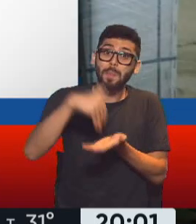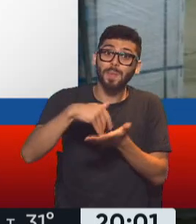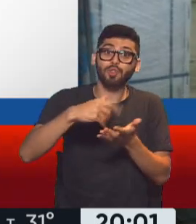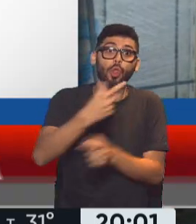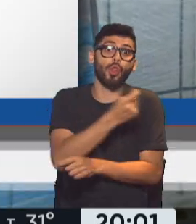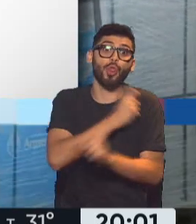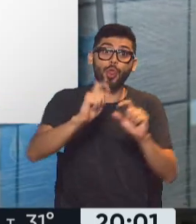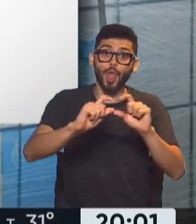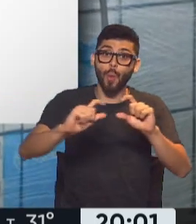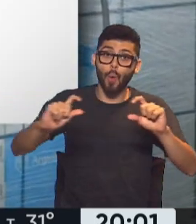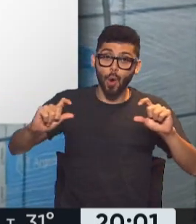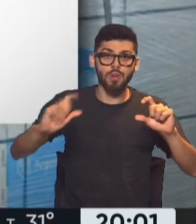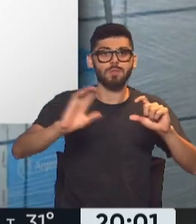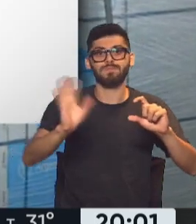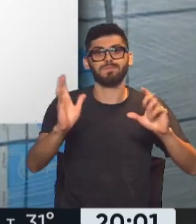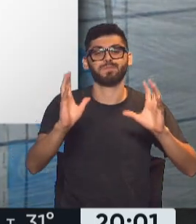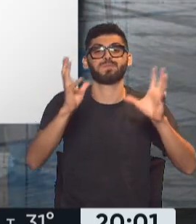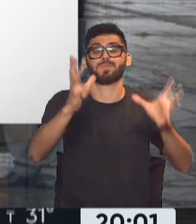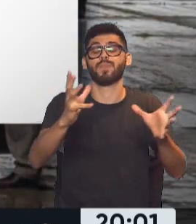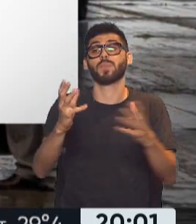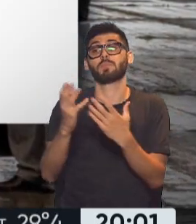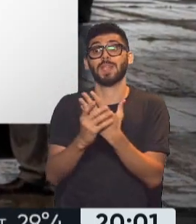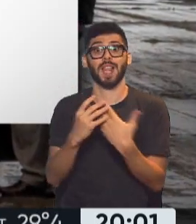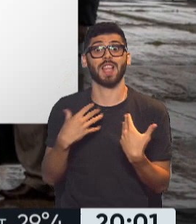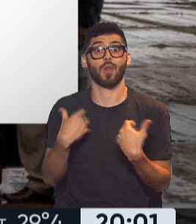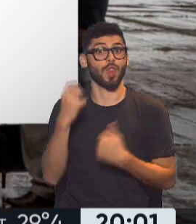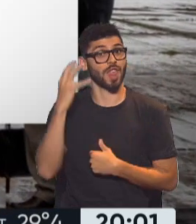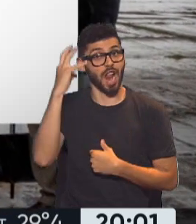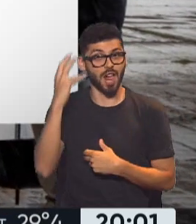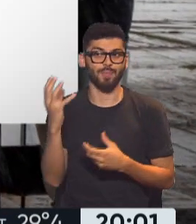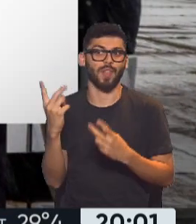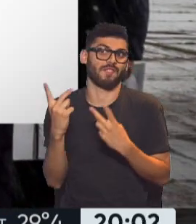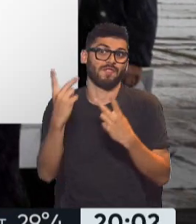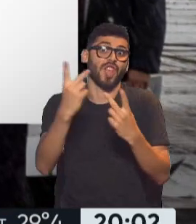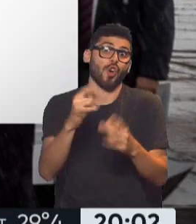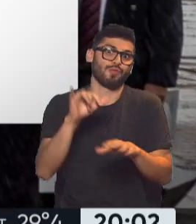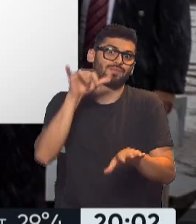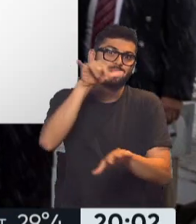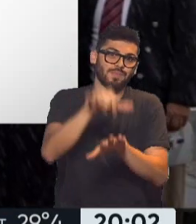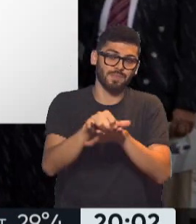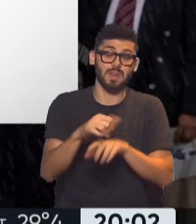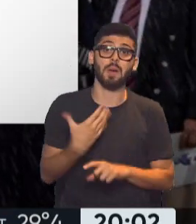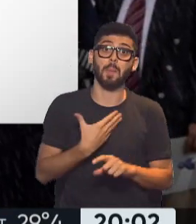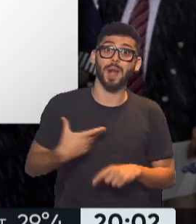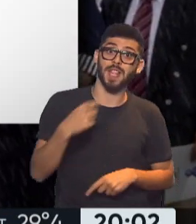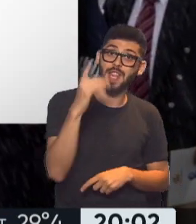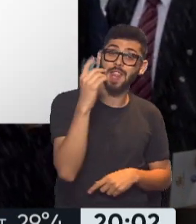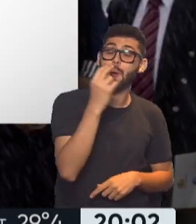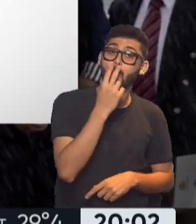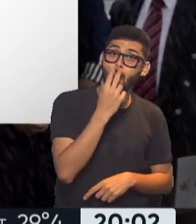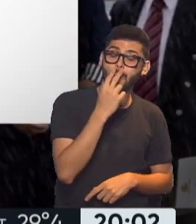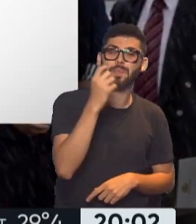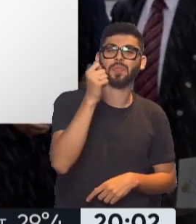vacunas hacia allí viajó Carla Bisotti, ministra de Salud. Luis Arce, el presidente boliviano,